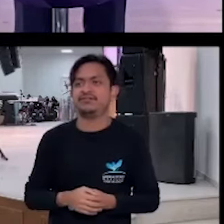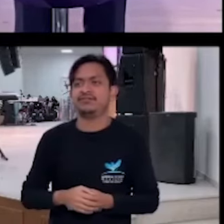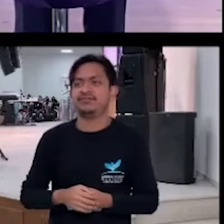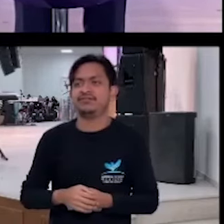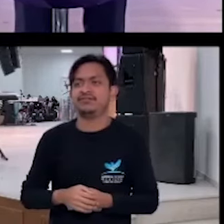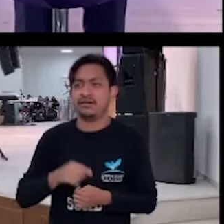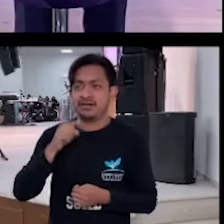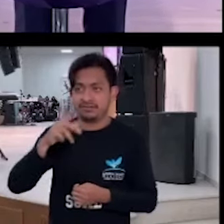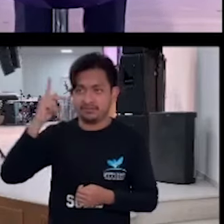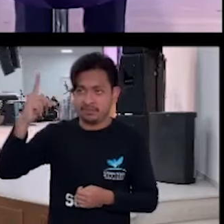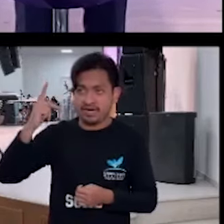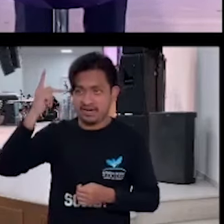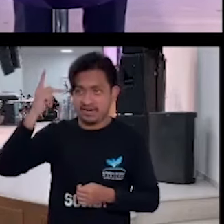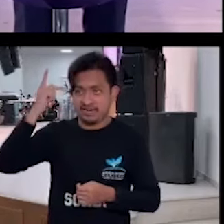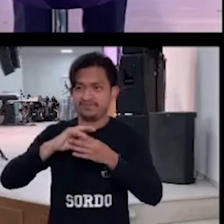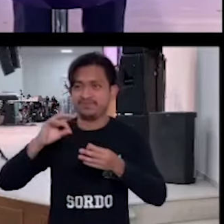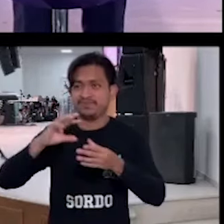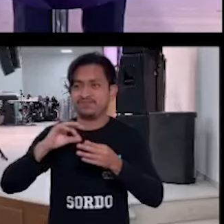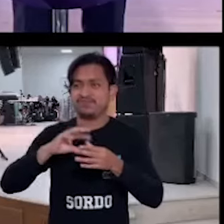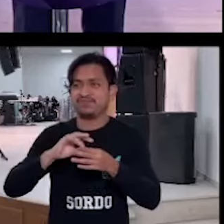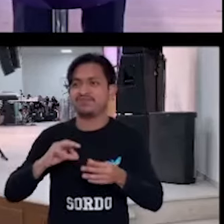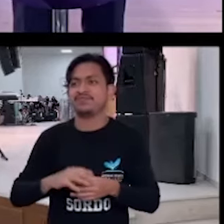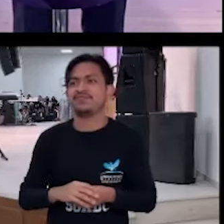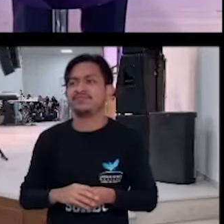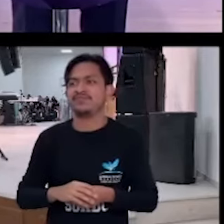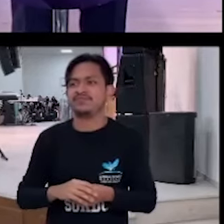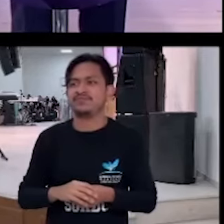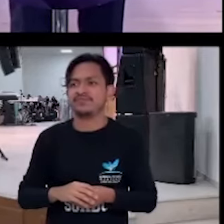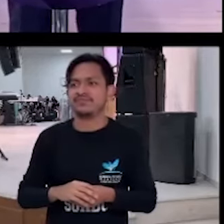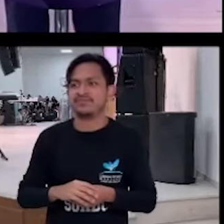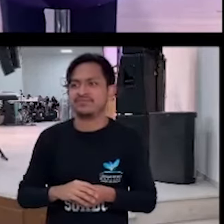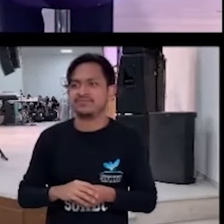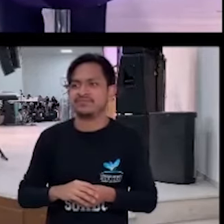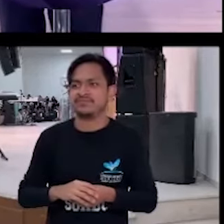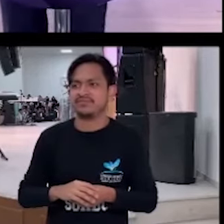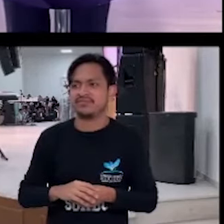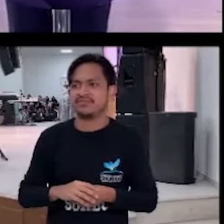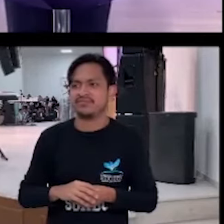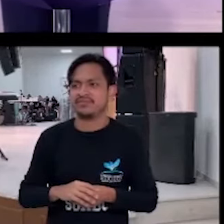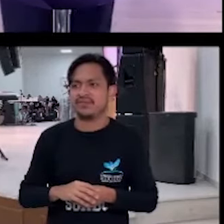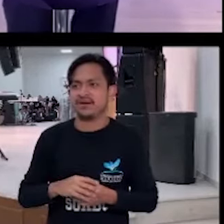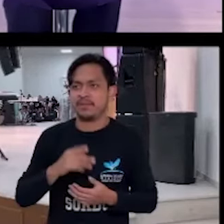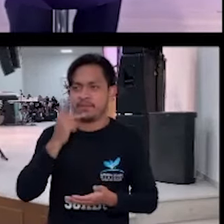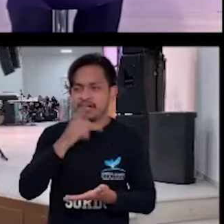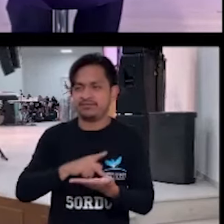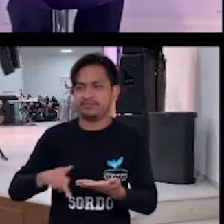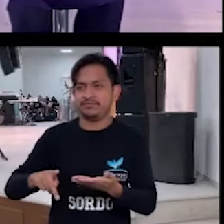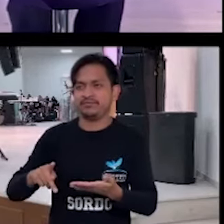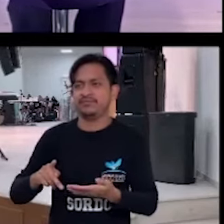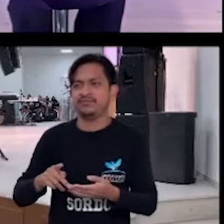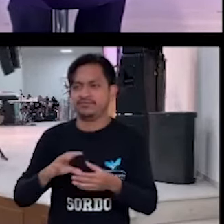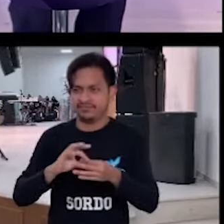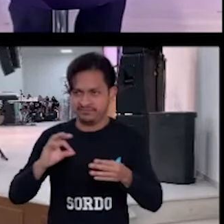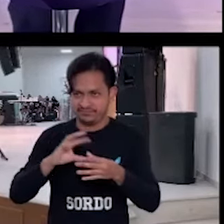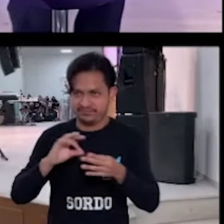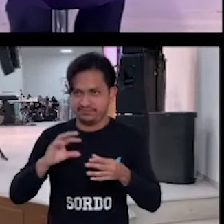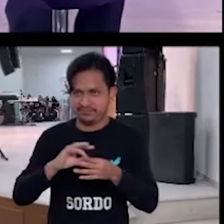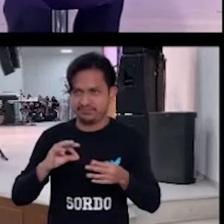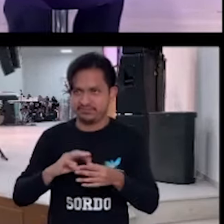la siguiente declaración es digna de confianza.